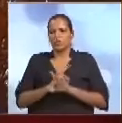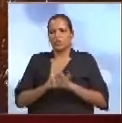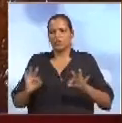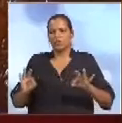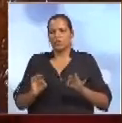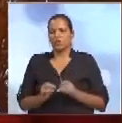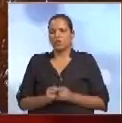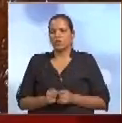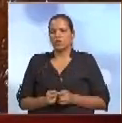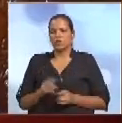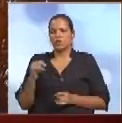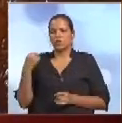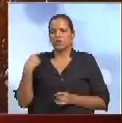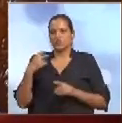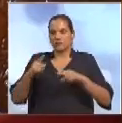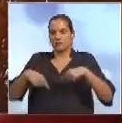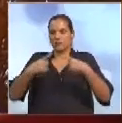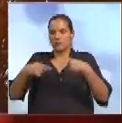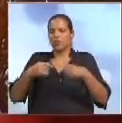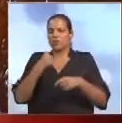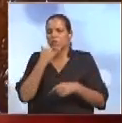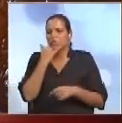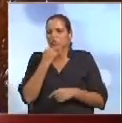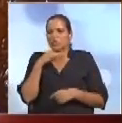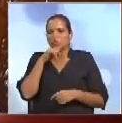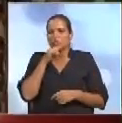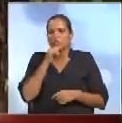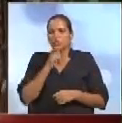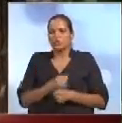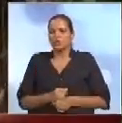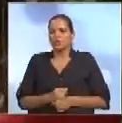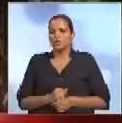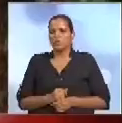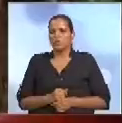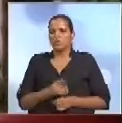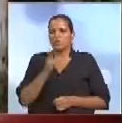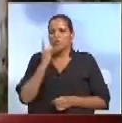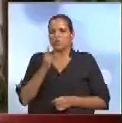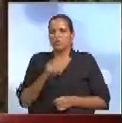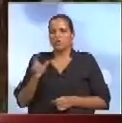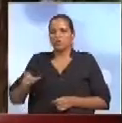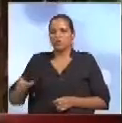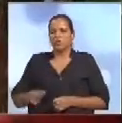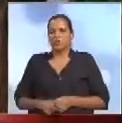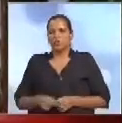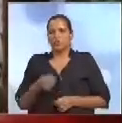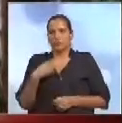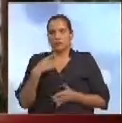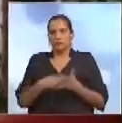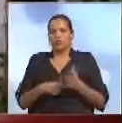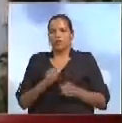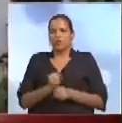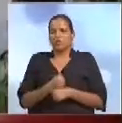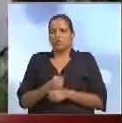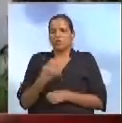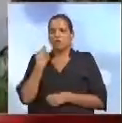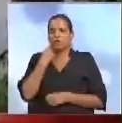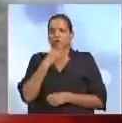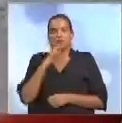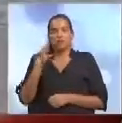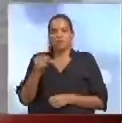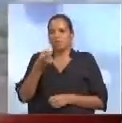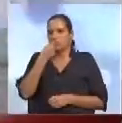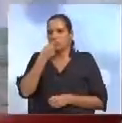limpieza, evitar botar llantas, etcétera, etcétera, basura, monte. Pidió a las personas que, de presentarse el virus, no se